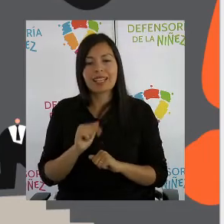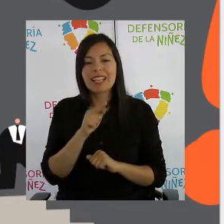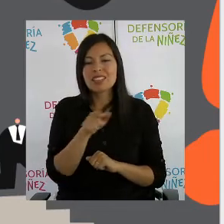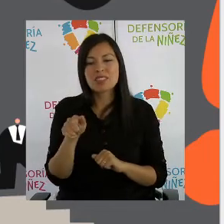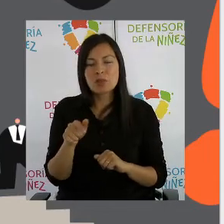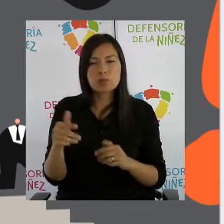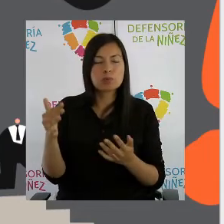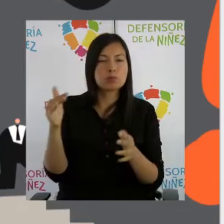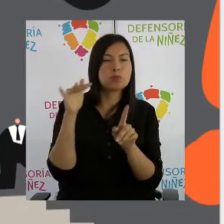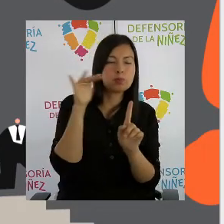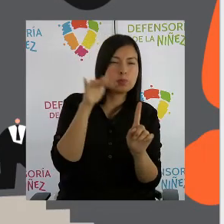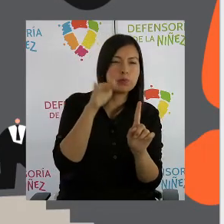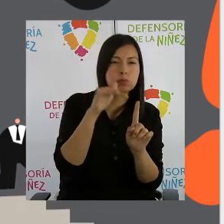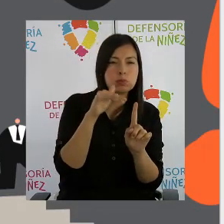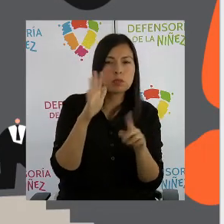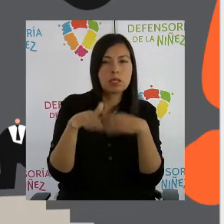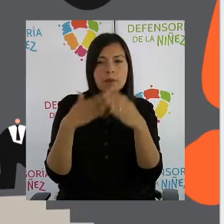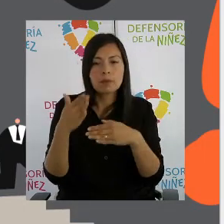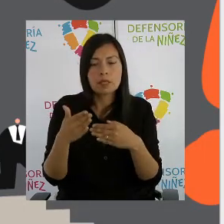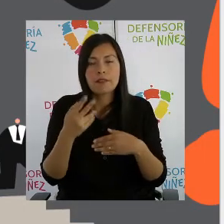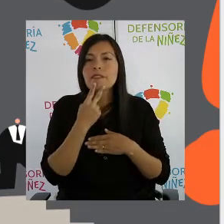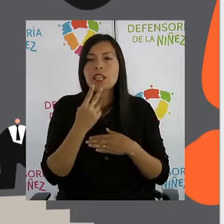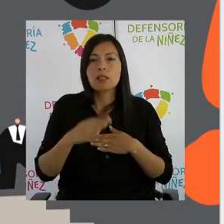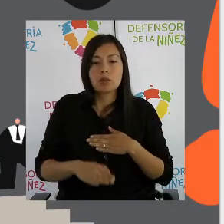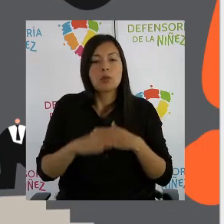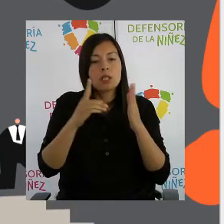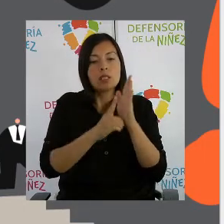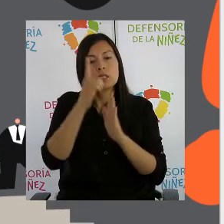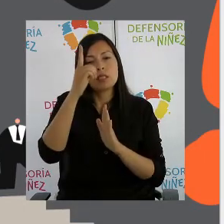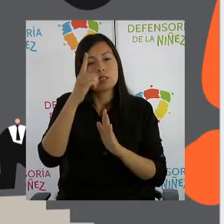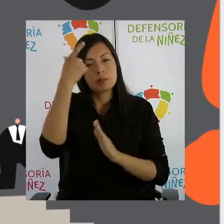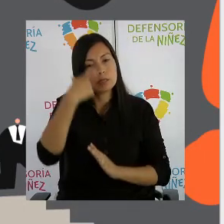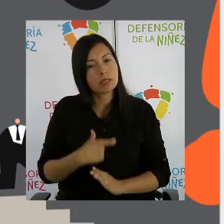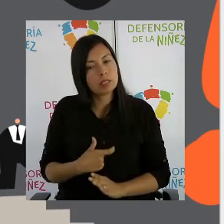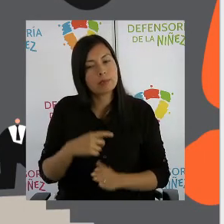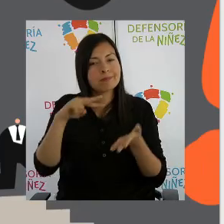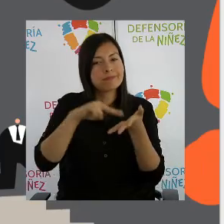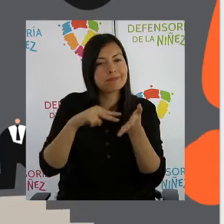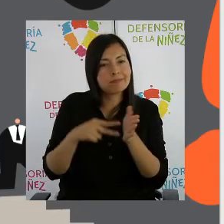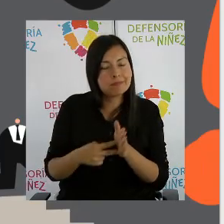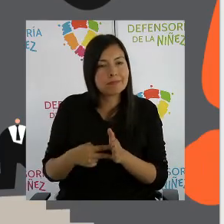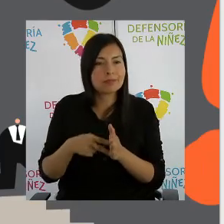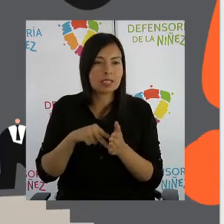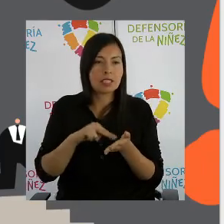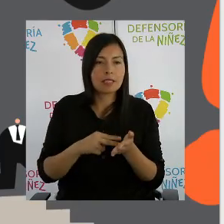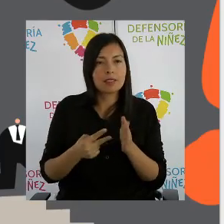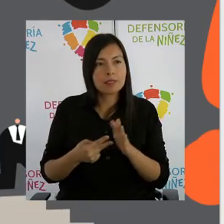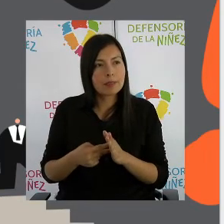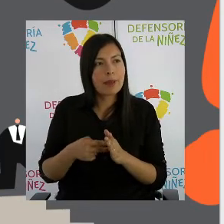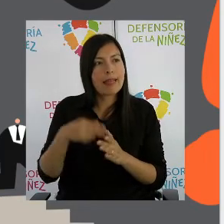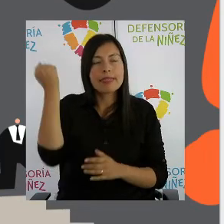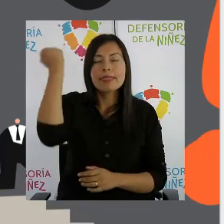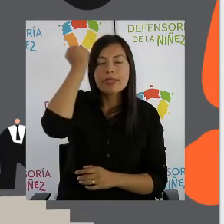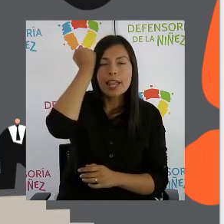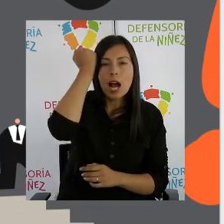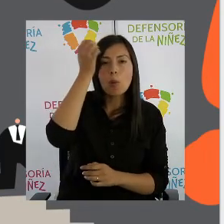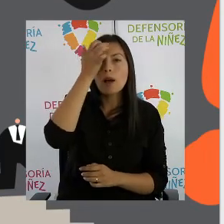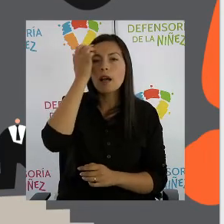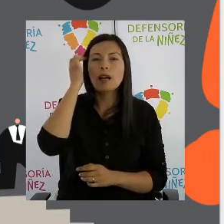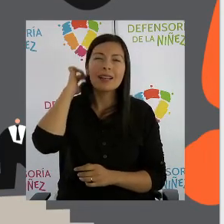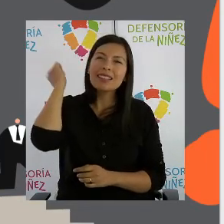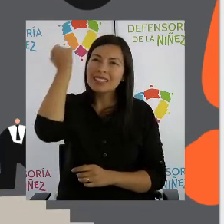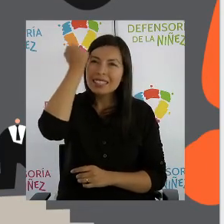significativo en el desarrollo de las personas. Impacta desde el punto de vista de la generación de trauma que